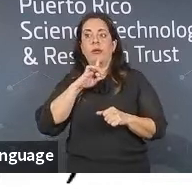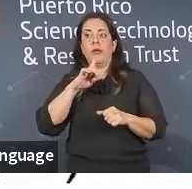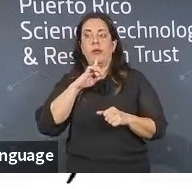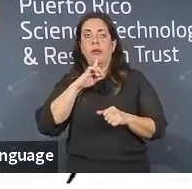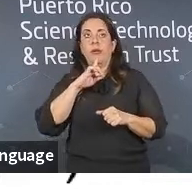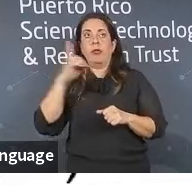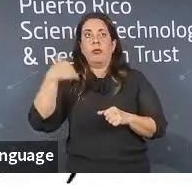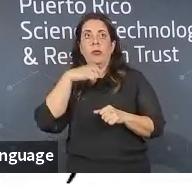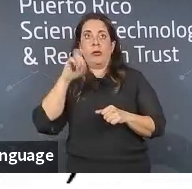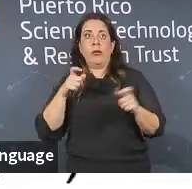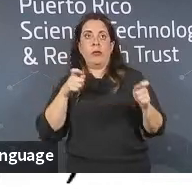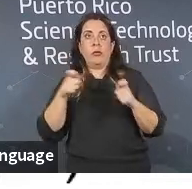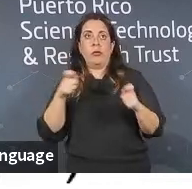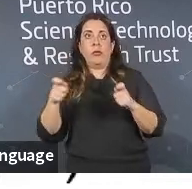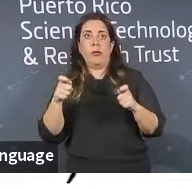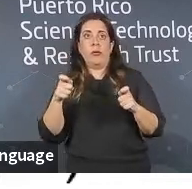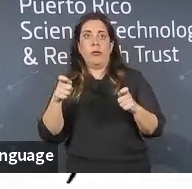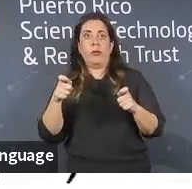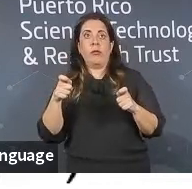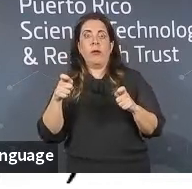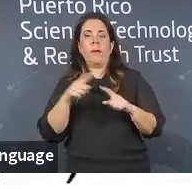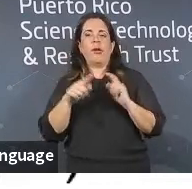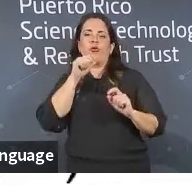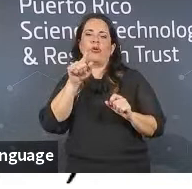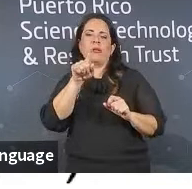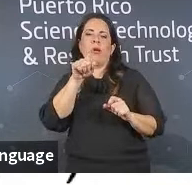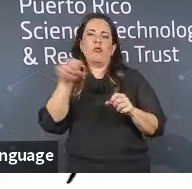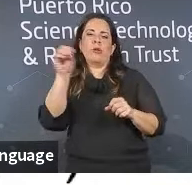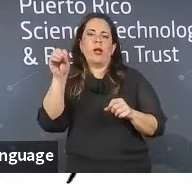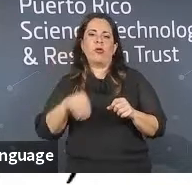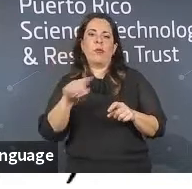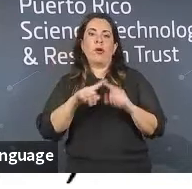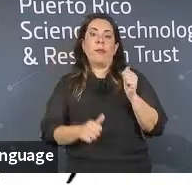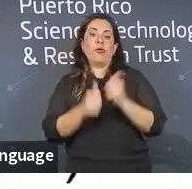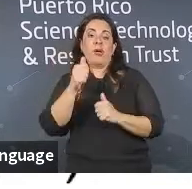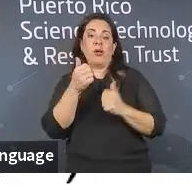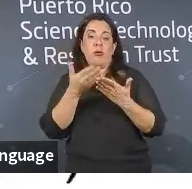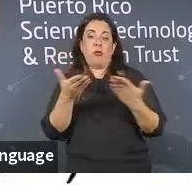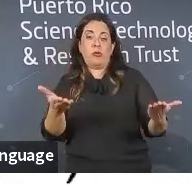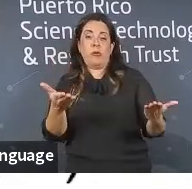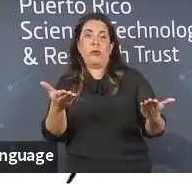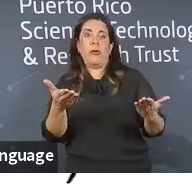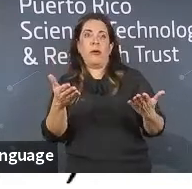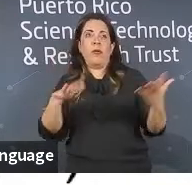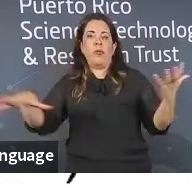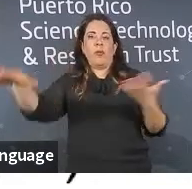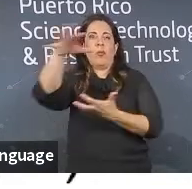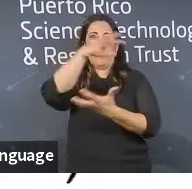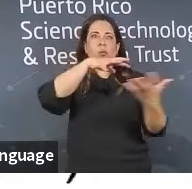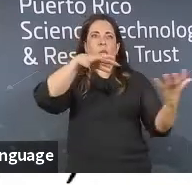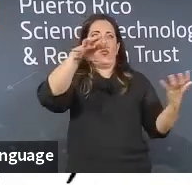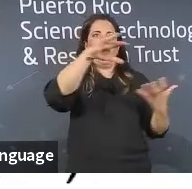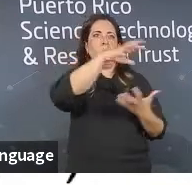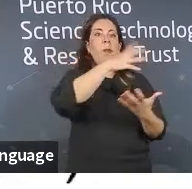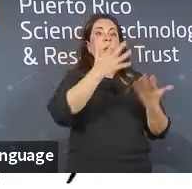tenemos control de la nube, pero no tenemos control al 100%. Pero la mayoría de estas gotas de esta nube van a llegar al punto que